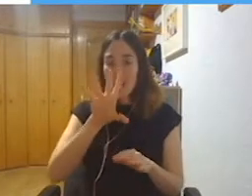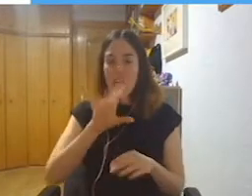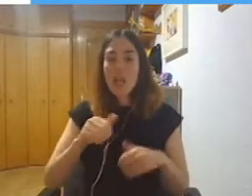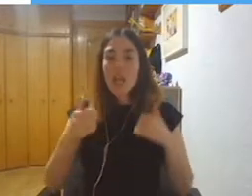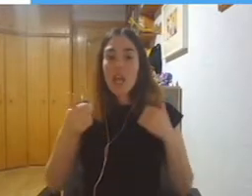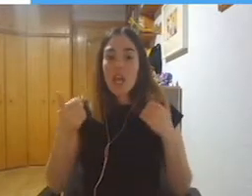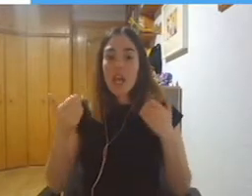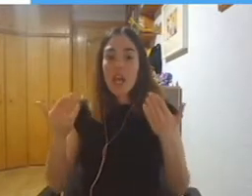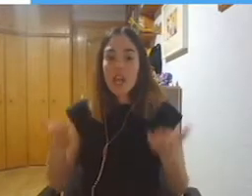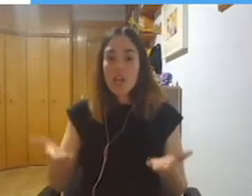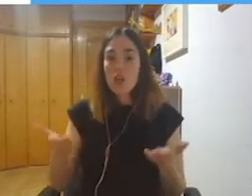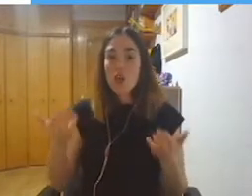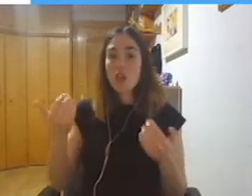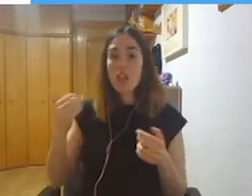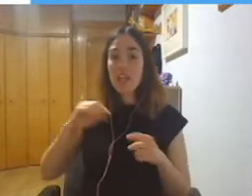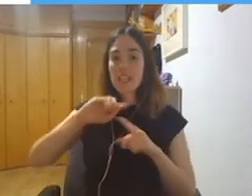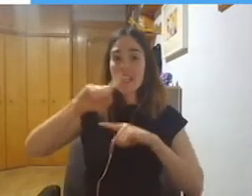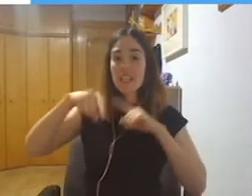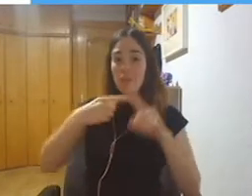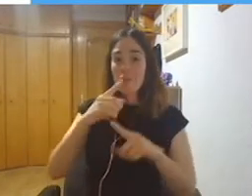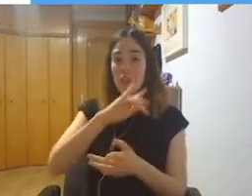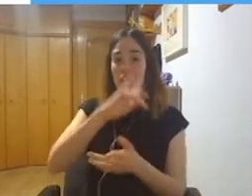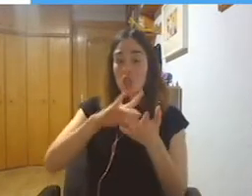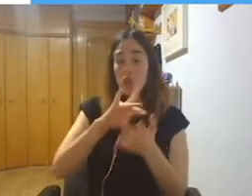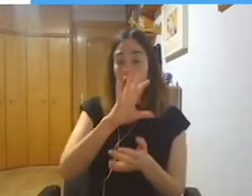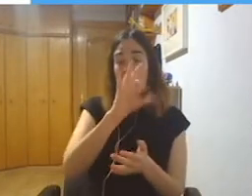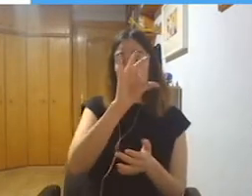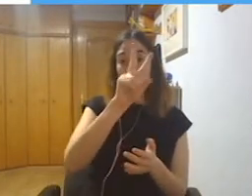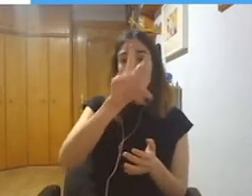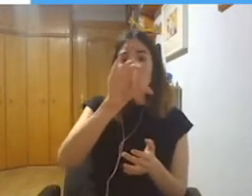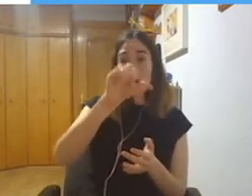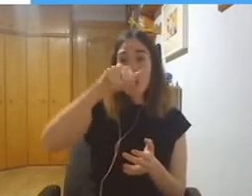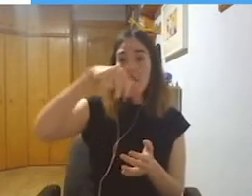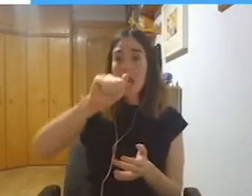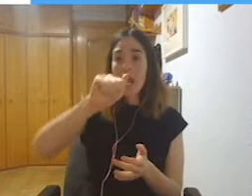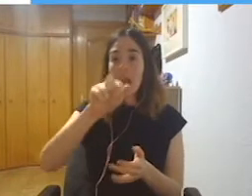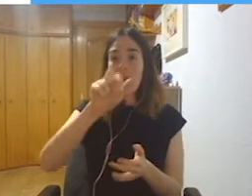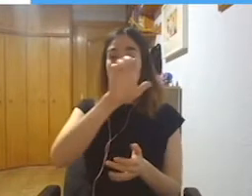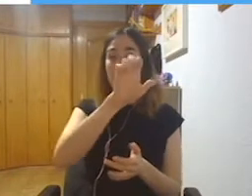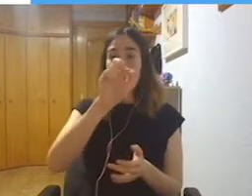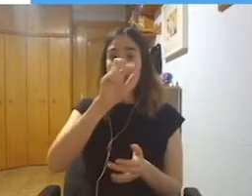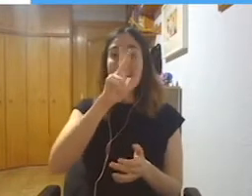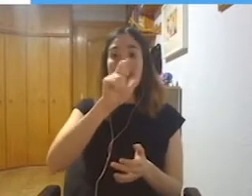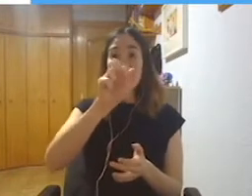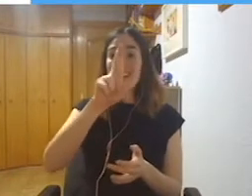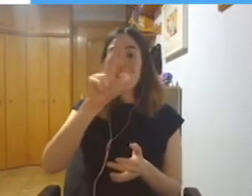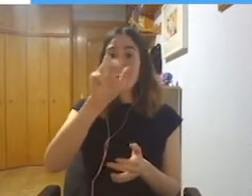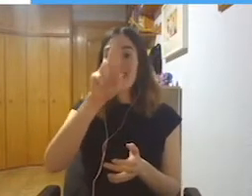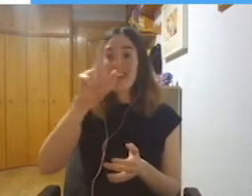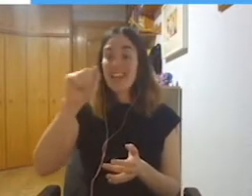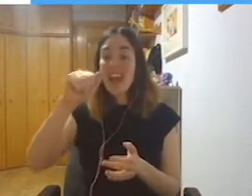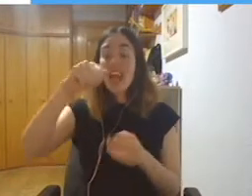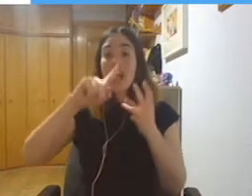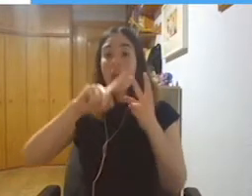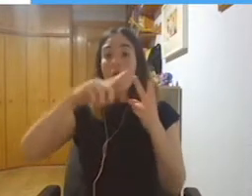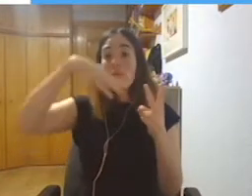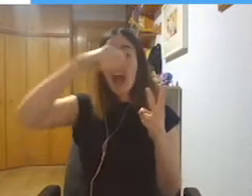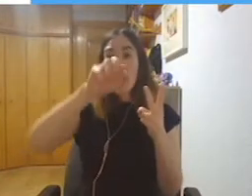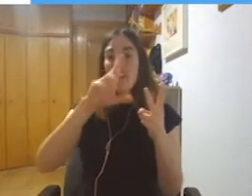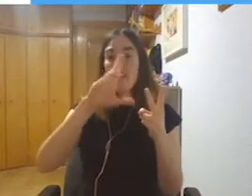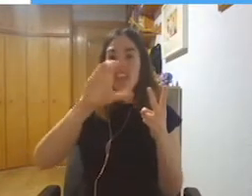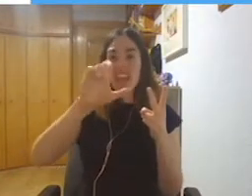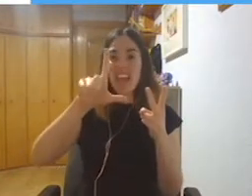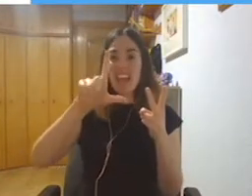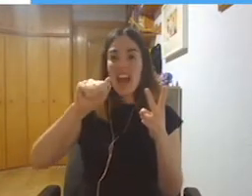cabo por Susana Herrera y por Marcela Campos, que este estudio ha sido publicado